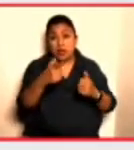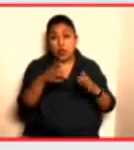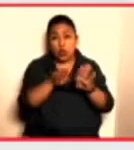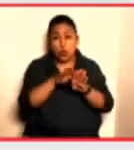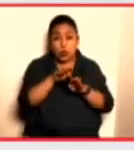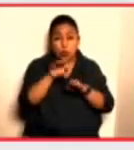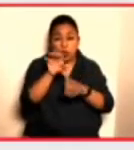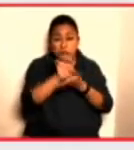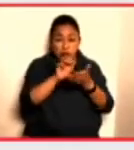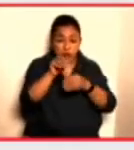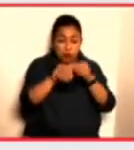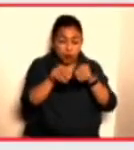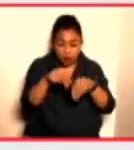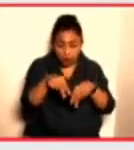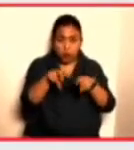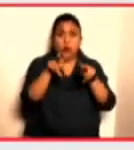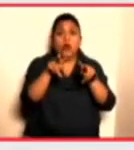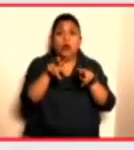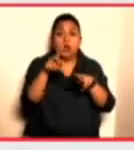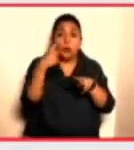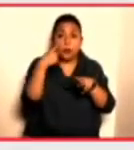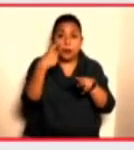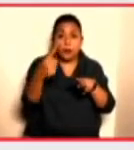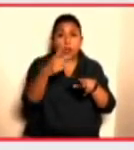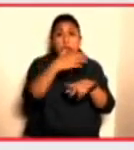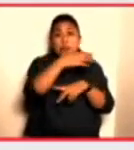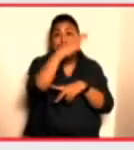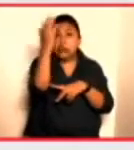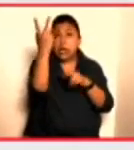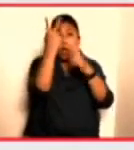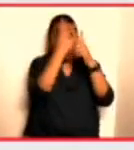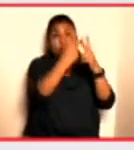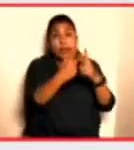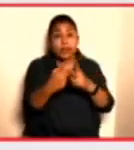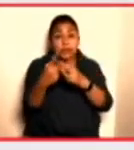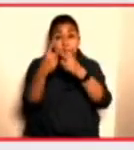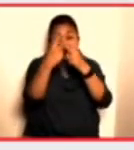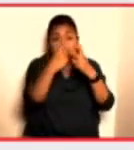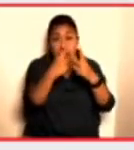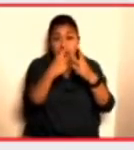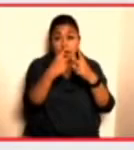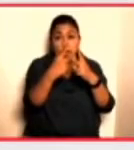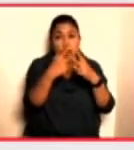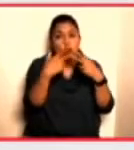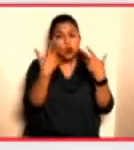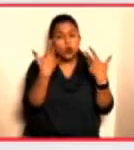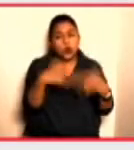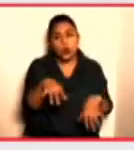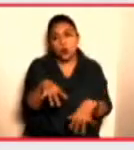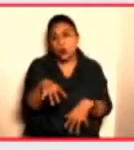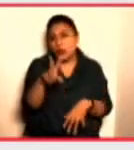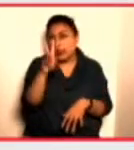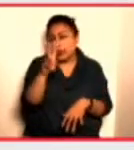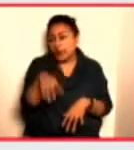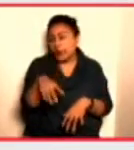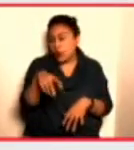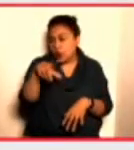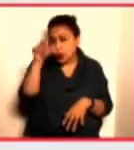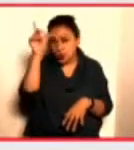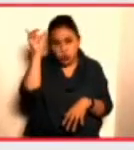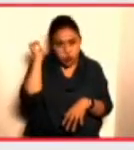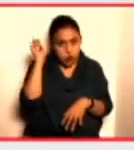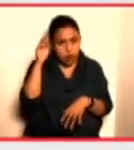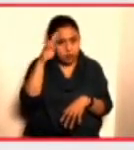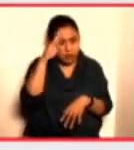levantas un poco la mirada y entonces tienes el cielo y las estrellas, es una locura, la verdad. Pensar que